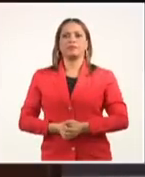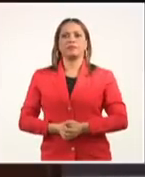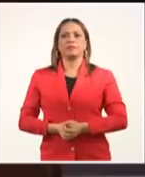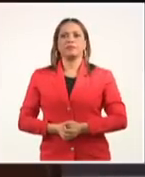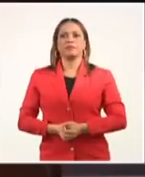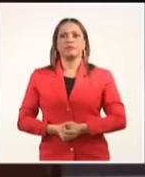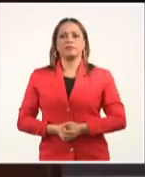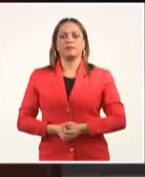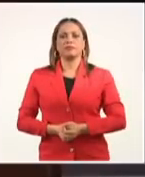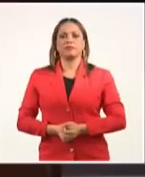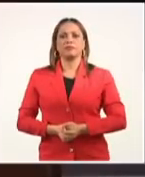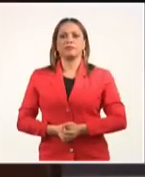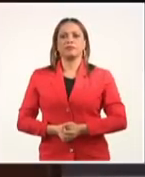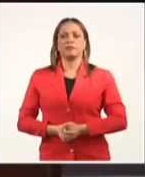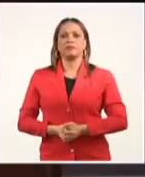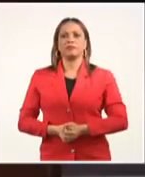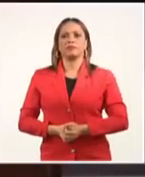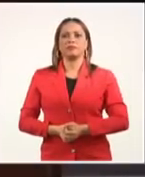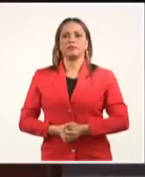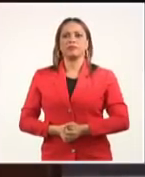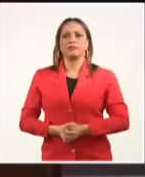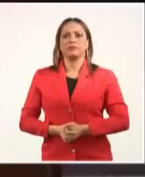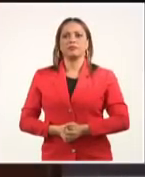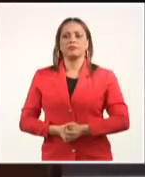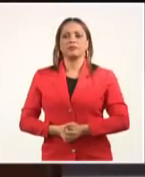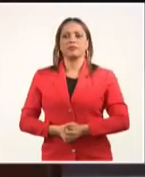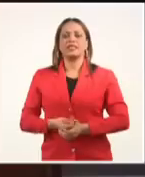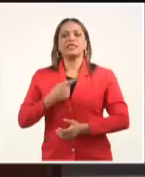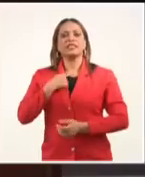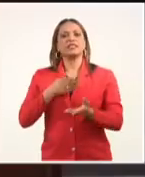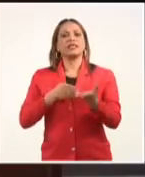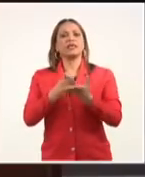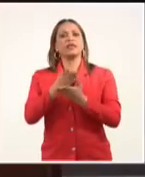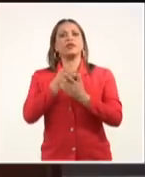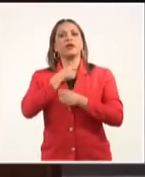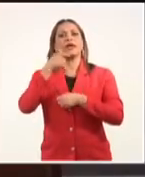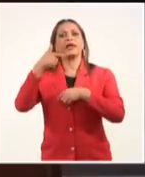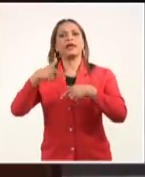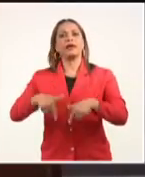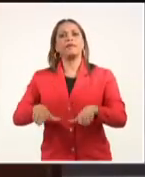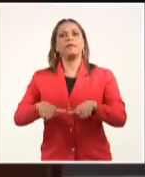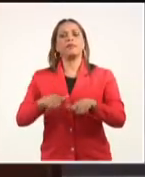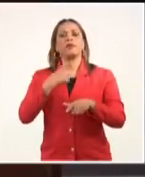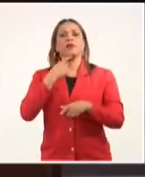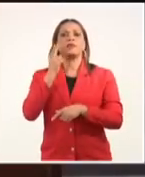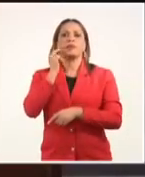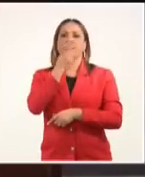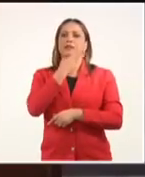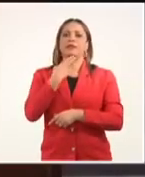siguiendo la máxima martiana de que patria es humanidad.